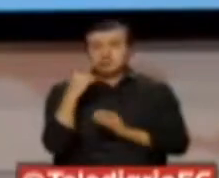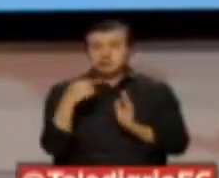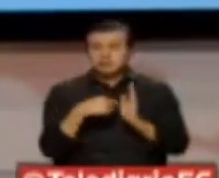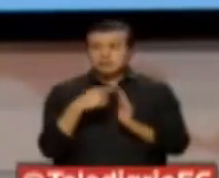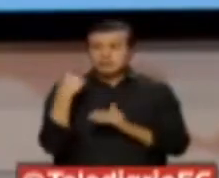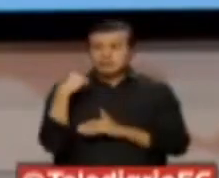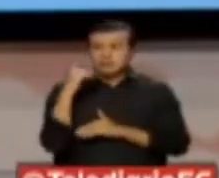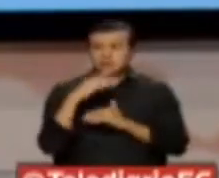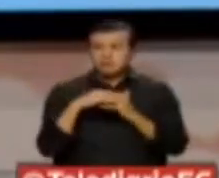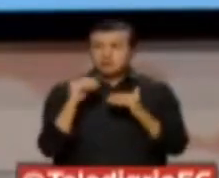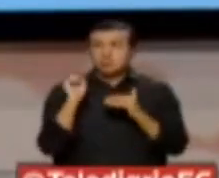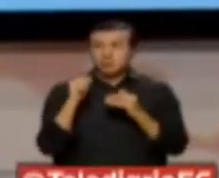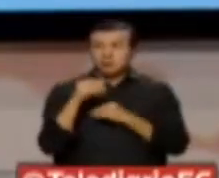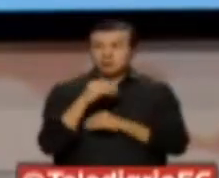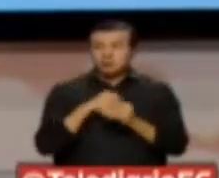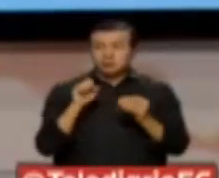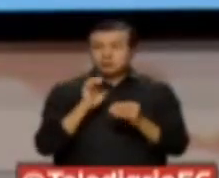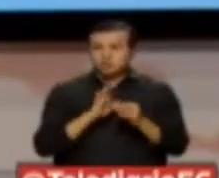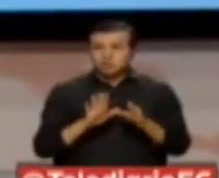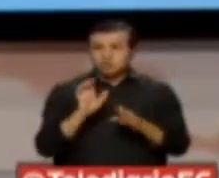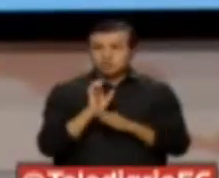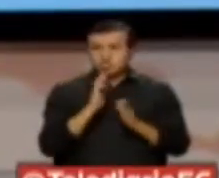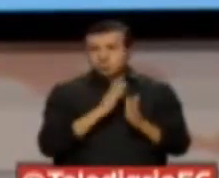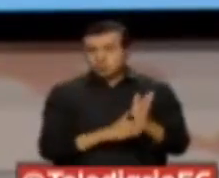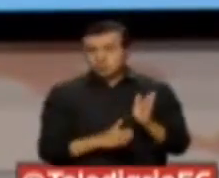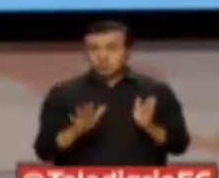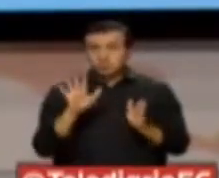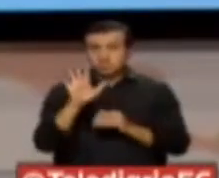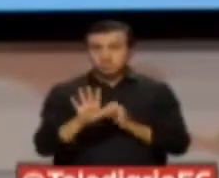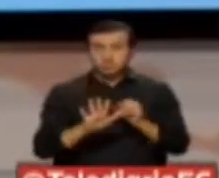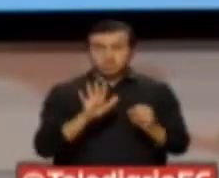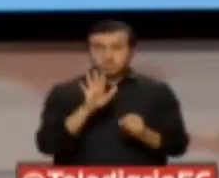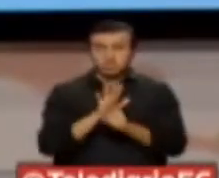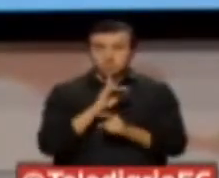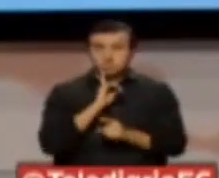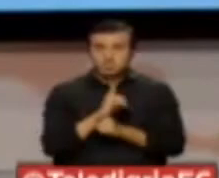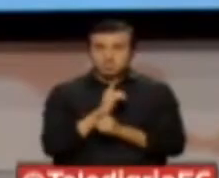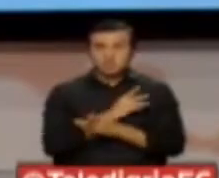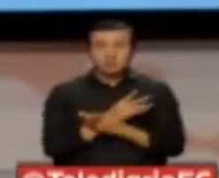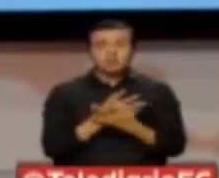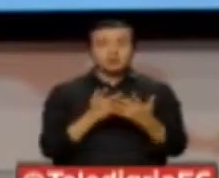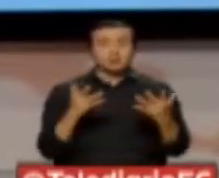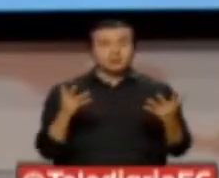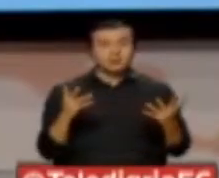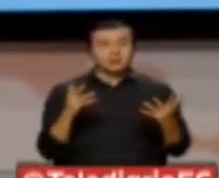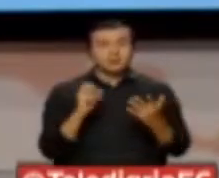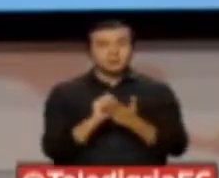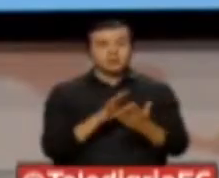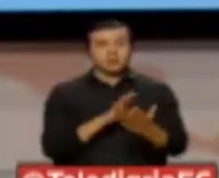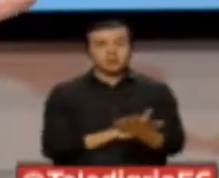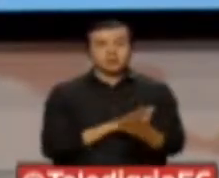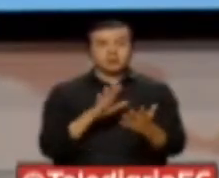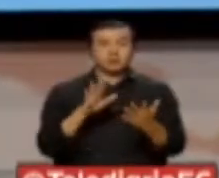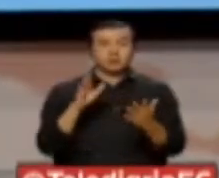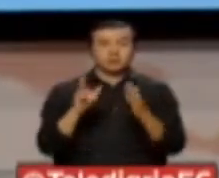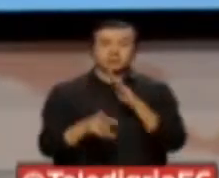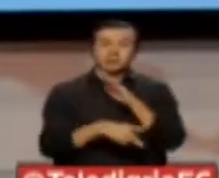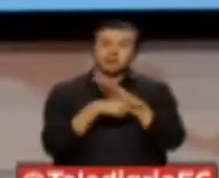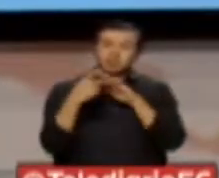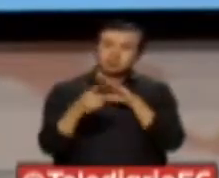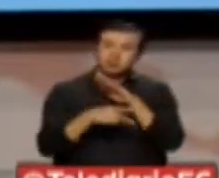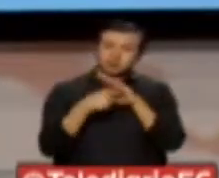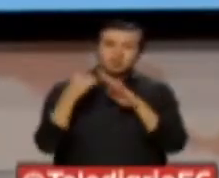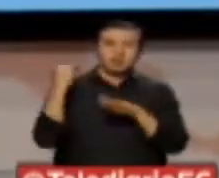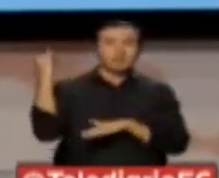mil millones de dólares pueden ingresar al ecuador en los próximos 5 años por un determinado número de proyectos en el sector petrolero